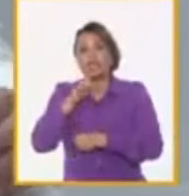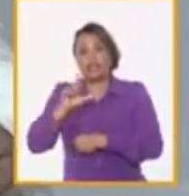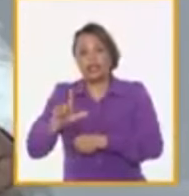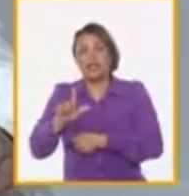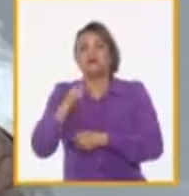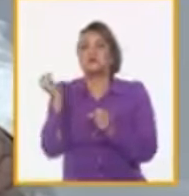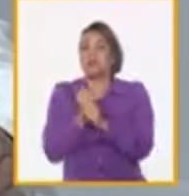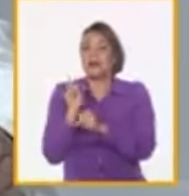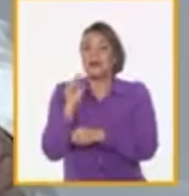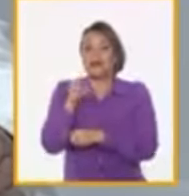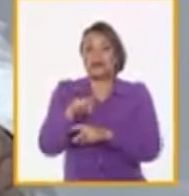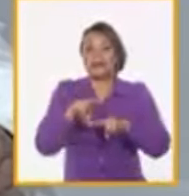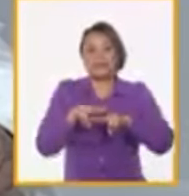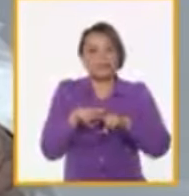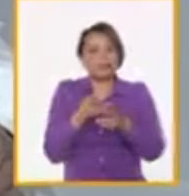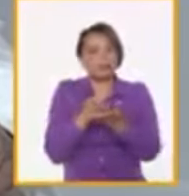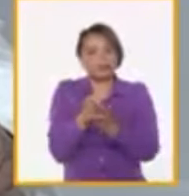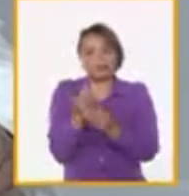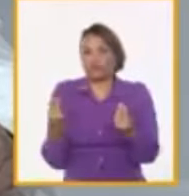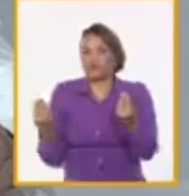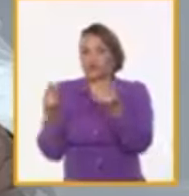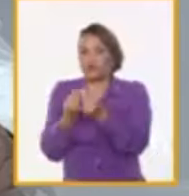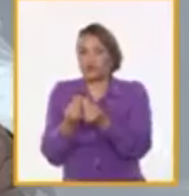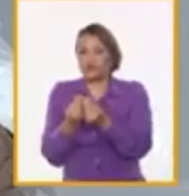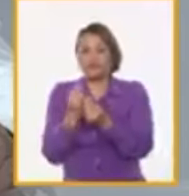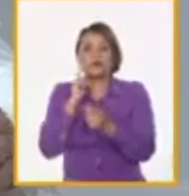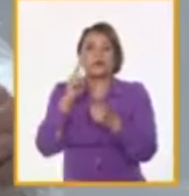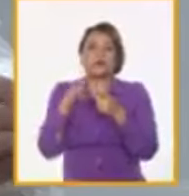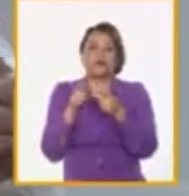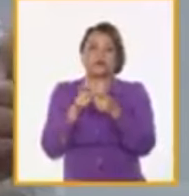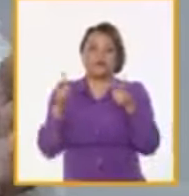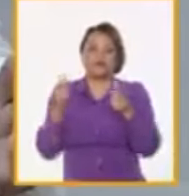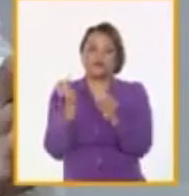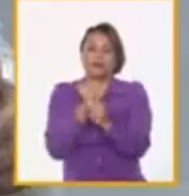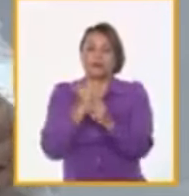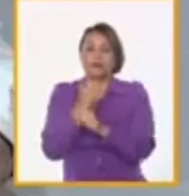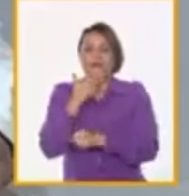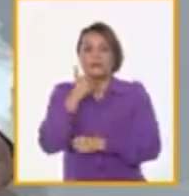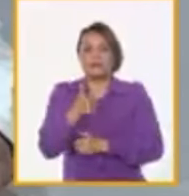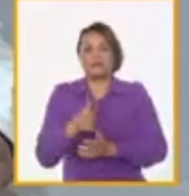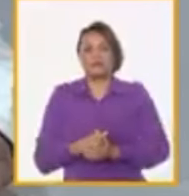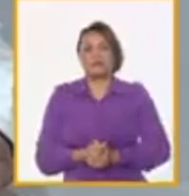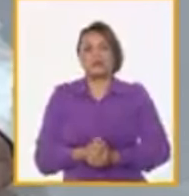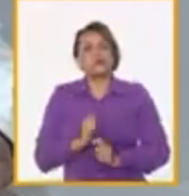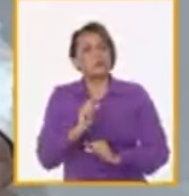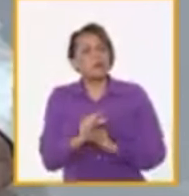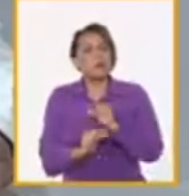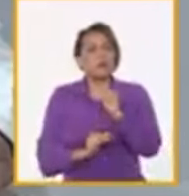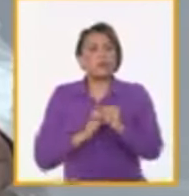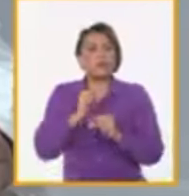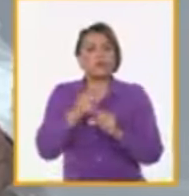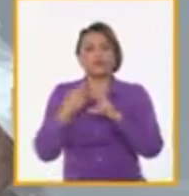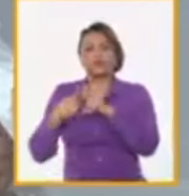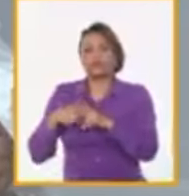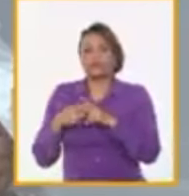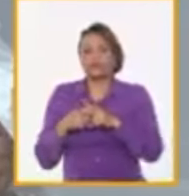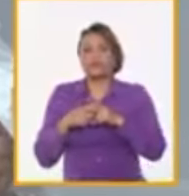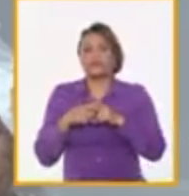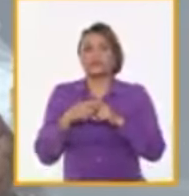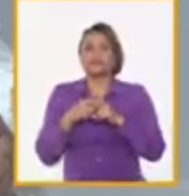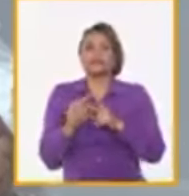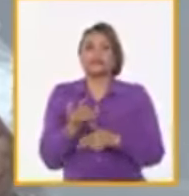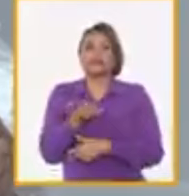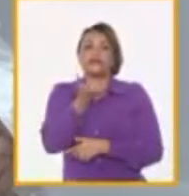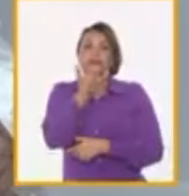los recursos para ampliar la capacidad de esa planta. Y vamos a ir supliendo el déficit de equipo. En